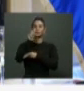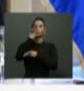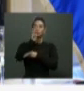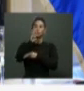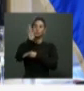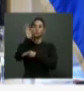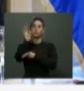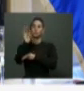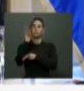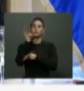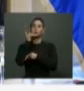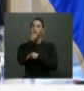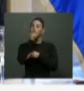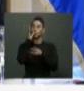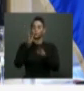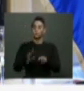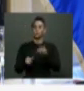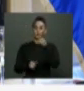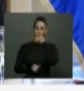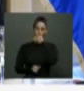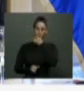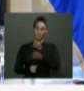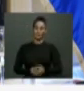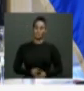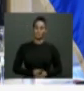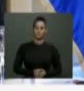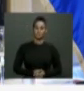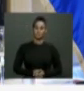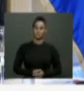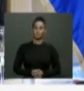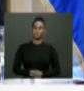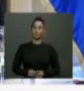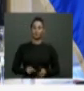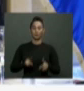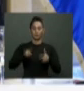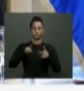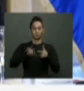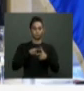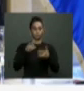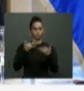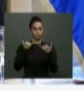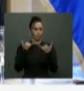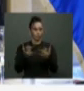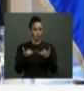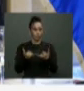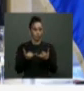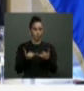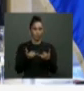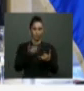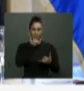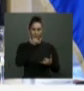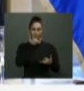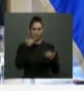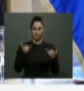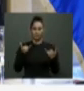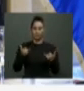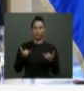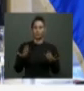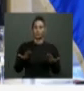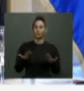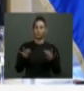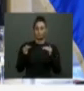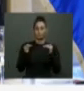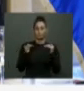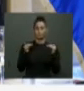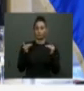República Dominicana no están los laboratorios para determinar Celoni chrome por ejemplo la del Delta no sé si el doctor aquí que se enviaban a Texas o